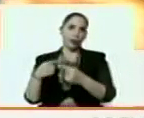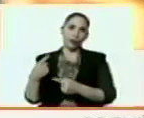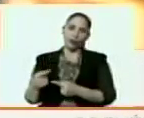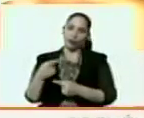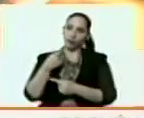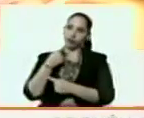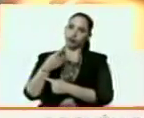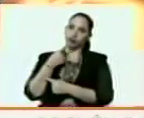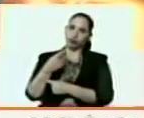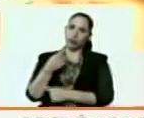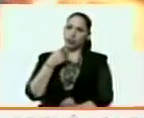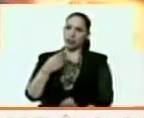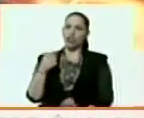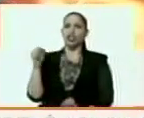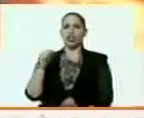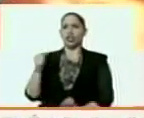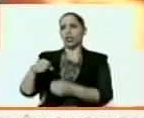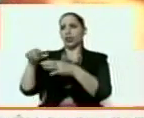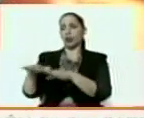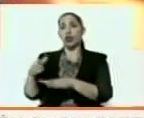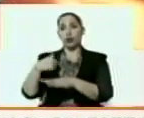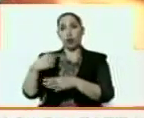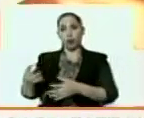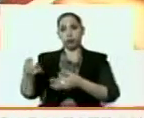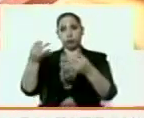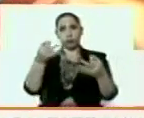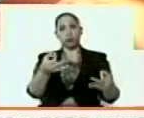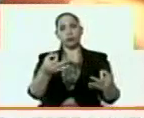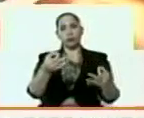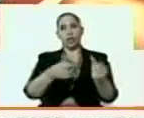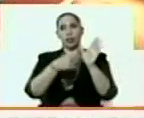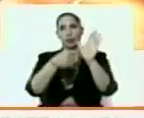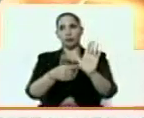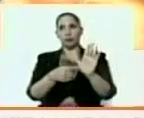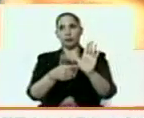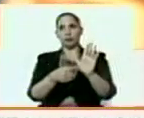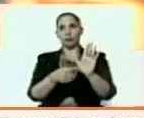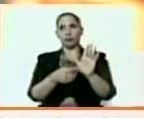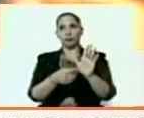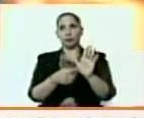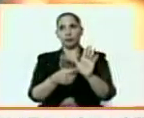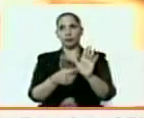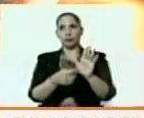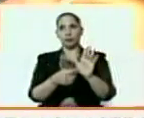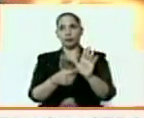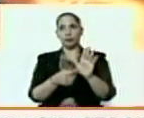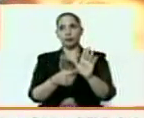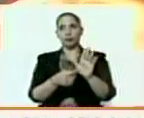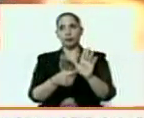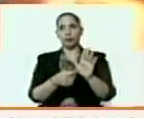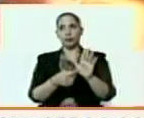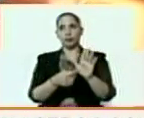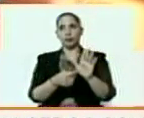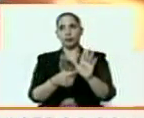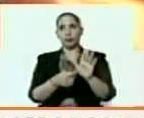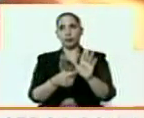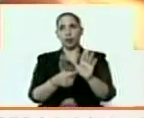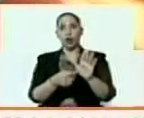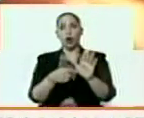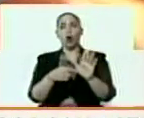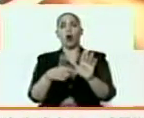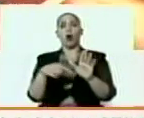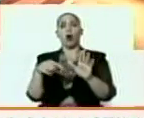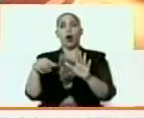prensa le aparece diciendo que había renunciado. Yo traigo aquí y lo muestro. Mira, Corte del Distrito de Columbia en los Estados Unidos